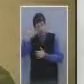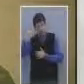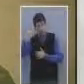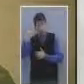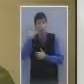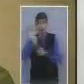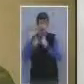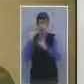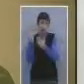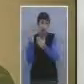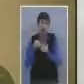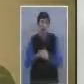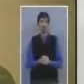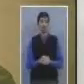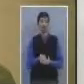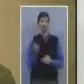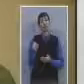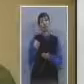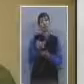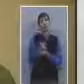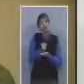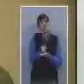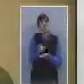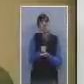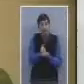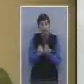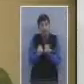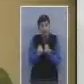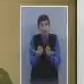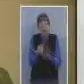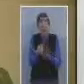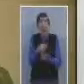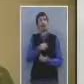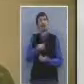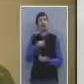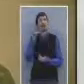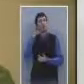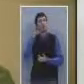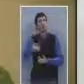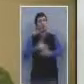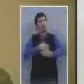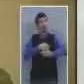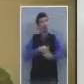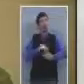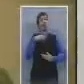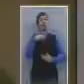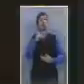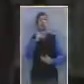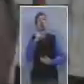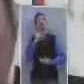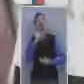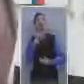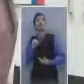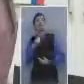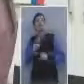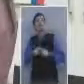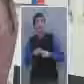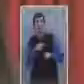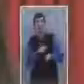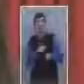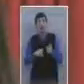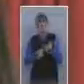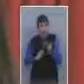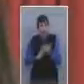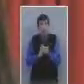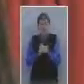este trámite, un poco lo que se llamaba las nodrizas antiguamente, el que esto también pueda ser incorporado como una práctica. Una propuesta